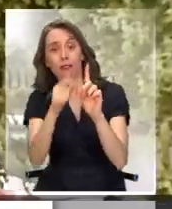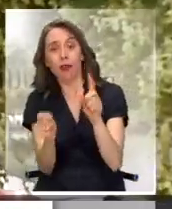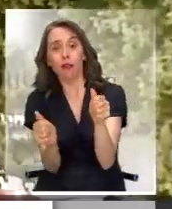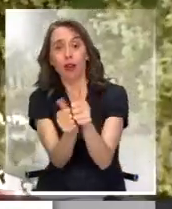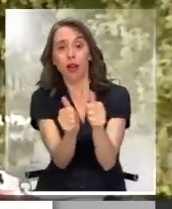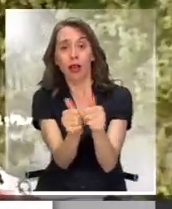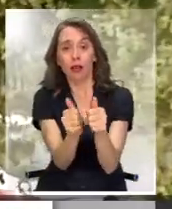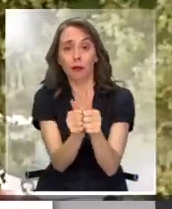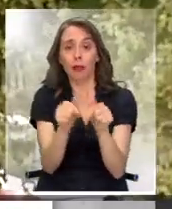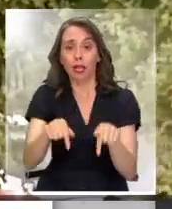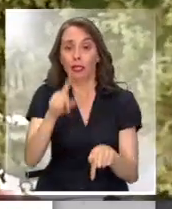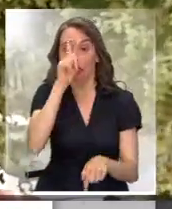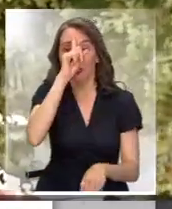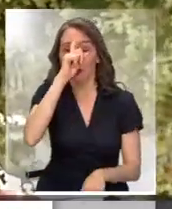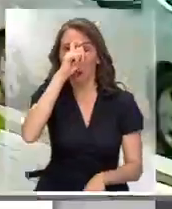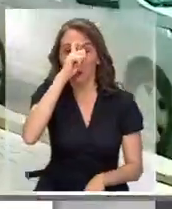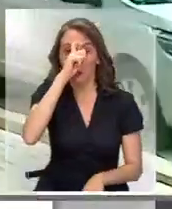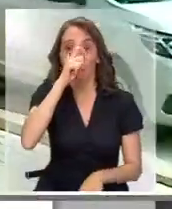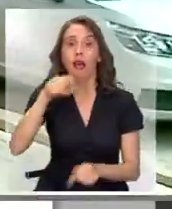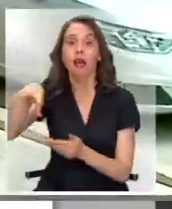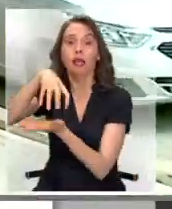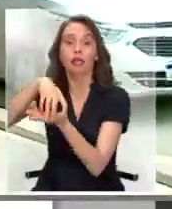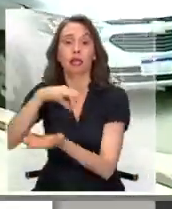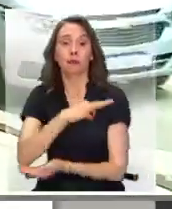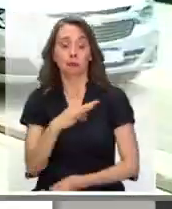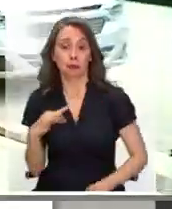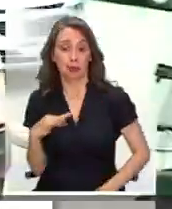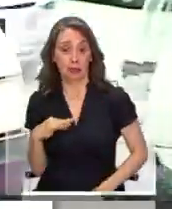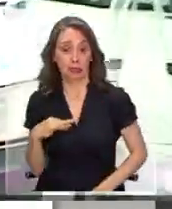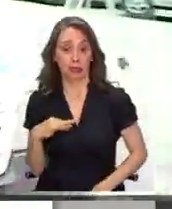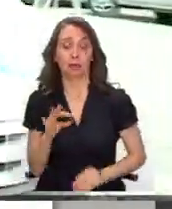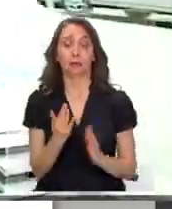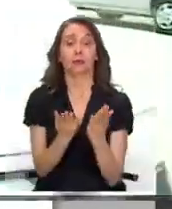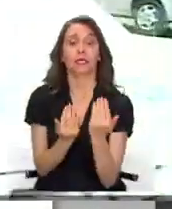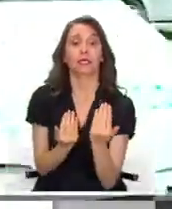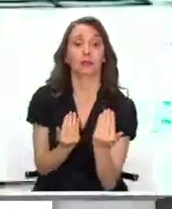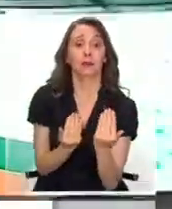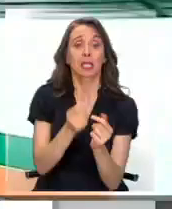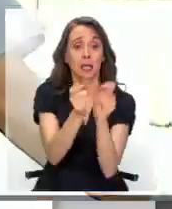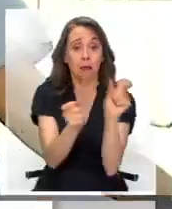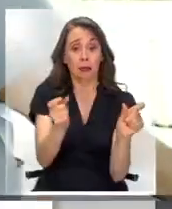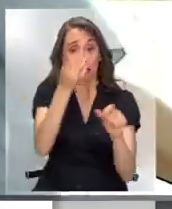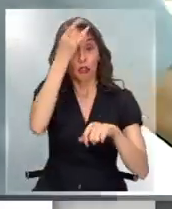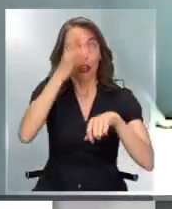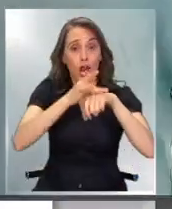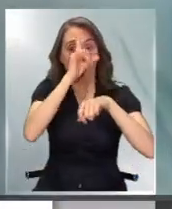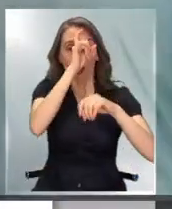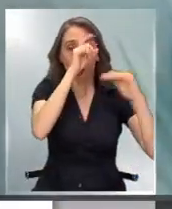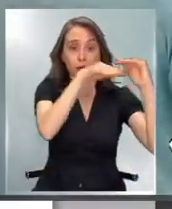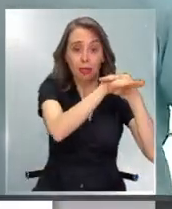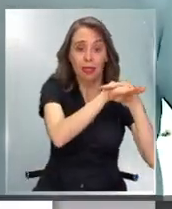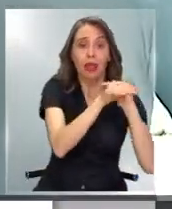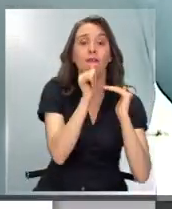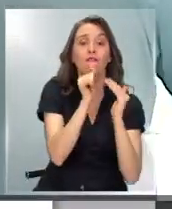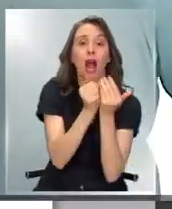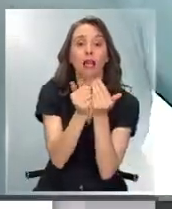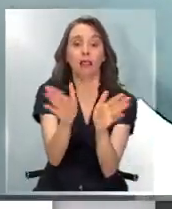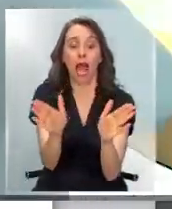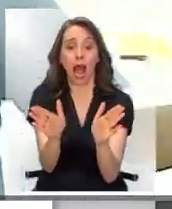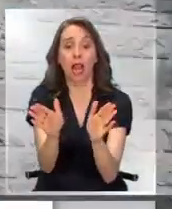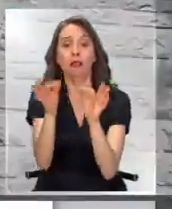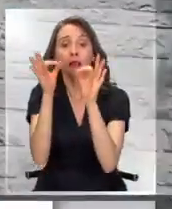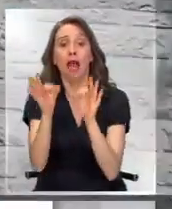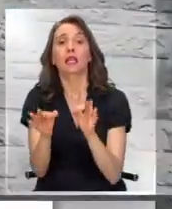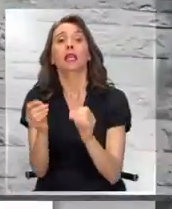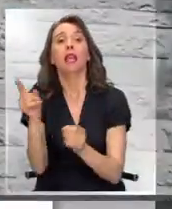del hospital como del ministerio aún se debe esperar el alta de esos pacientes para confirmar la imputación de